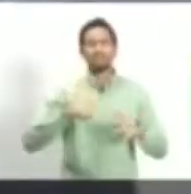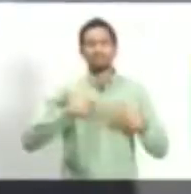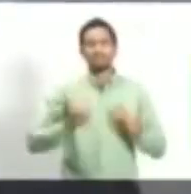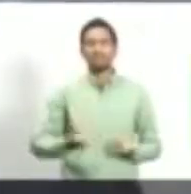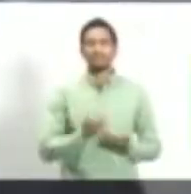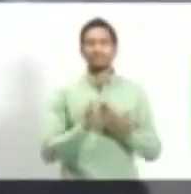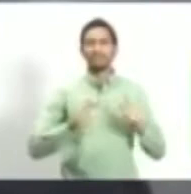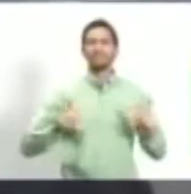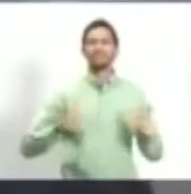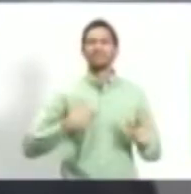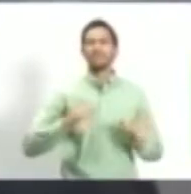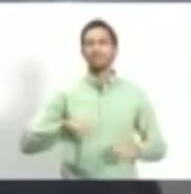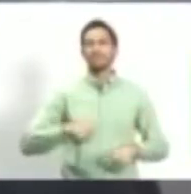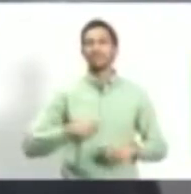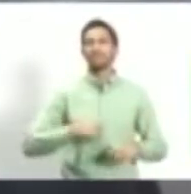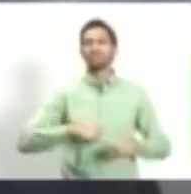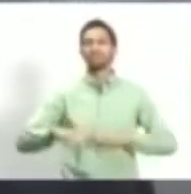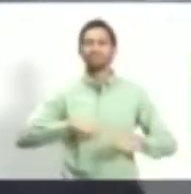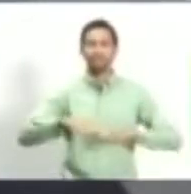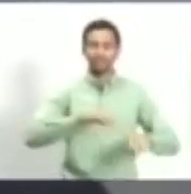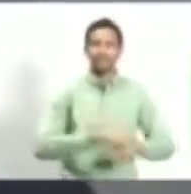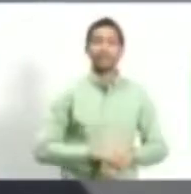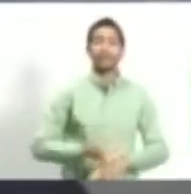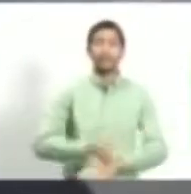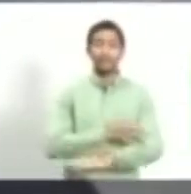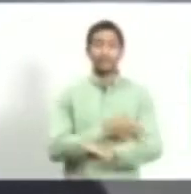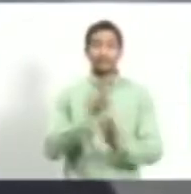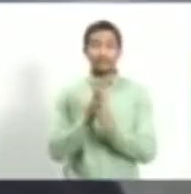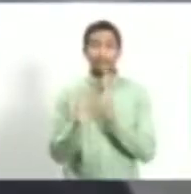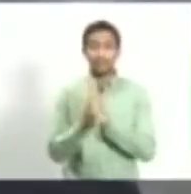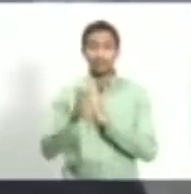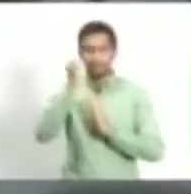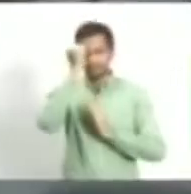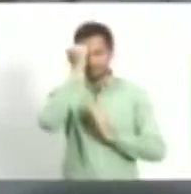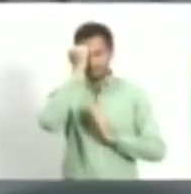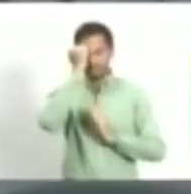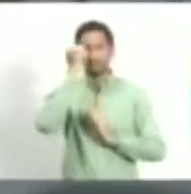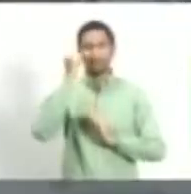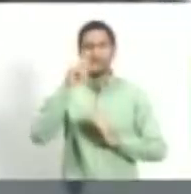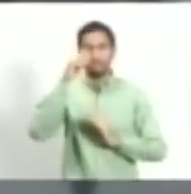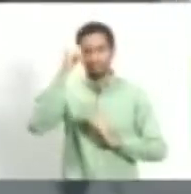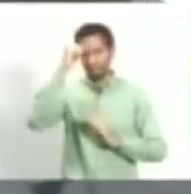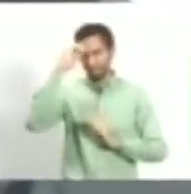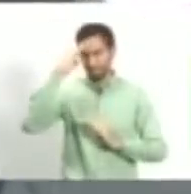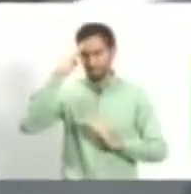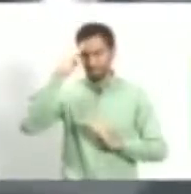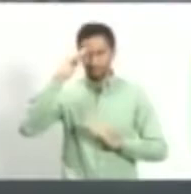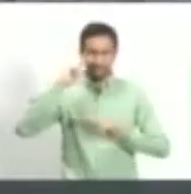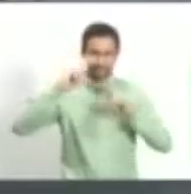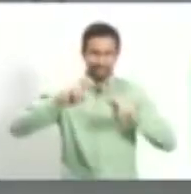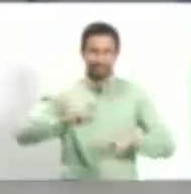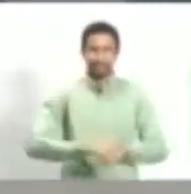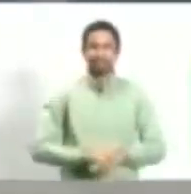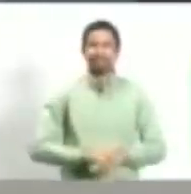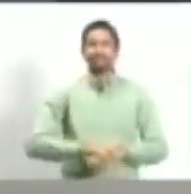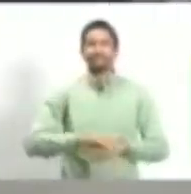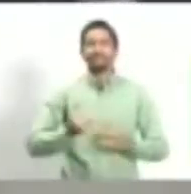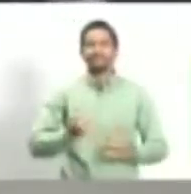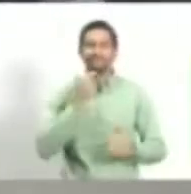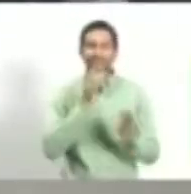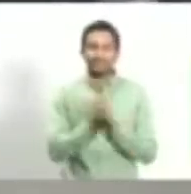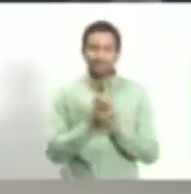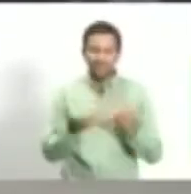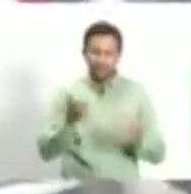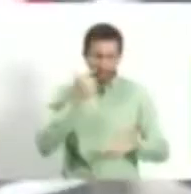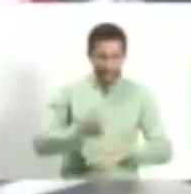impunidad. Esto quedaría evidenciado con la afirmación realizada por la Policía Metropolitana de Barranquilla, luego de los resultados tendientes a esclarecer